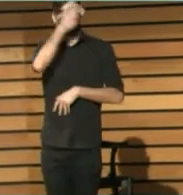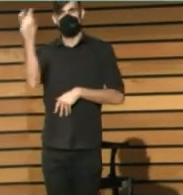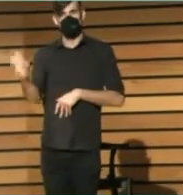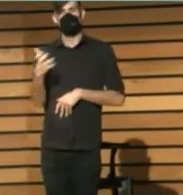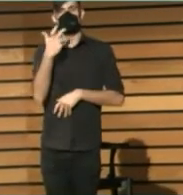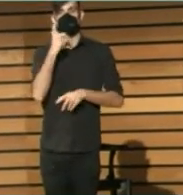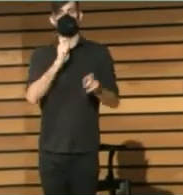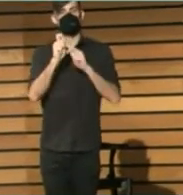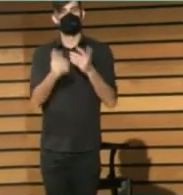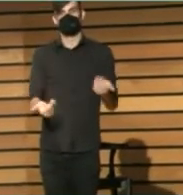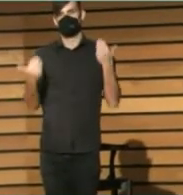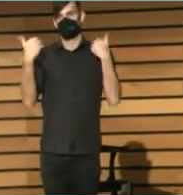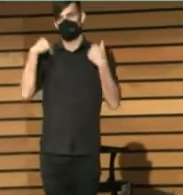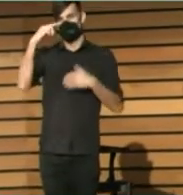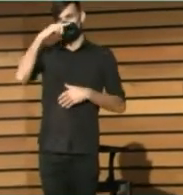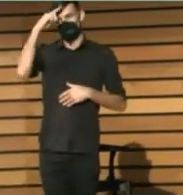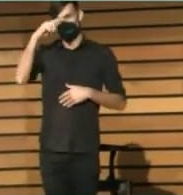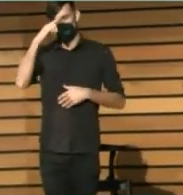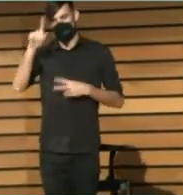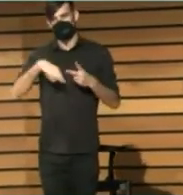jefe de Cultura.